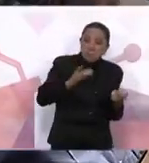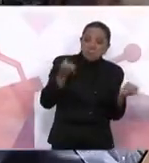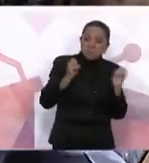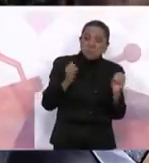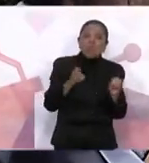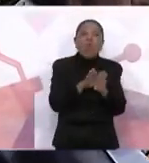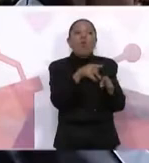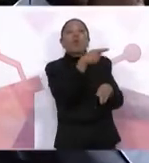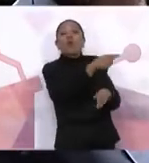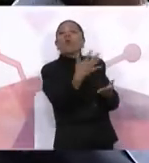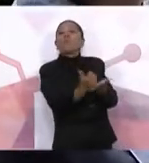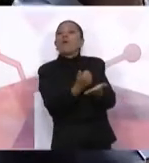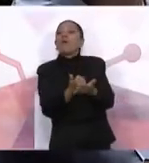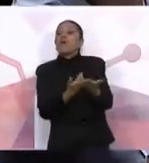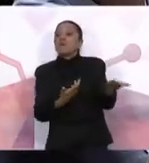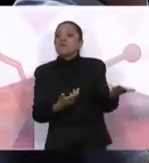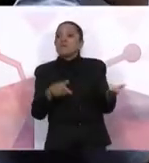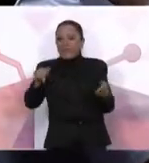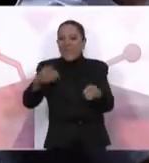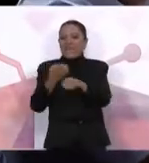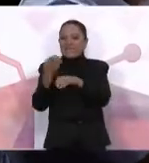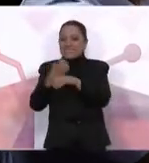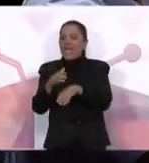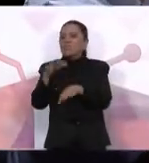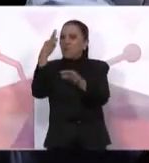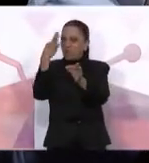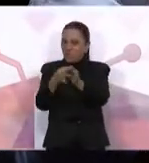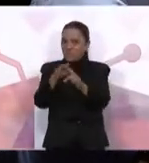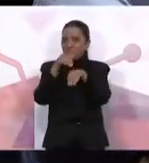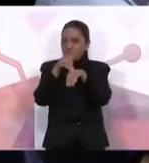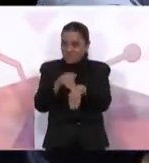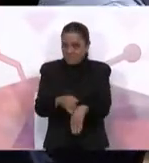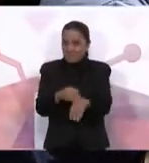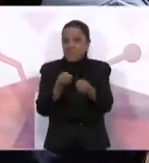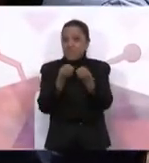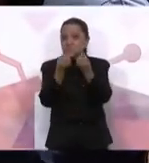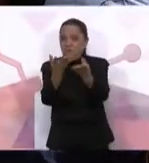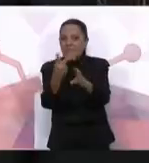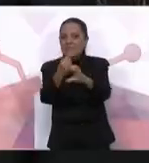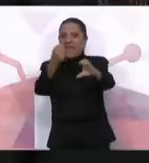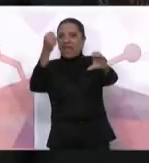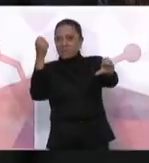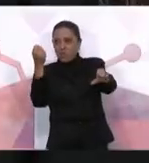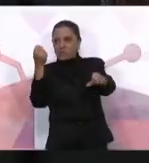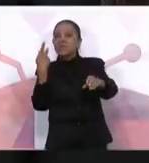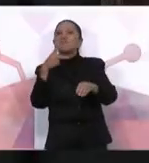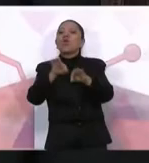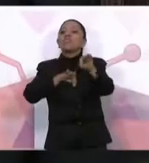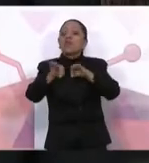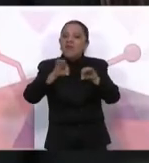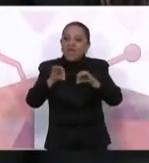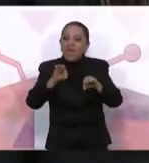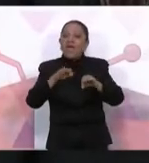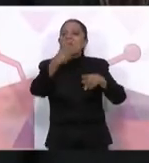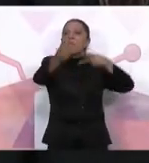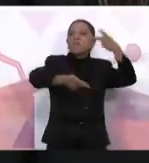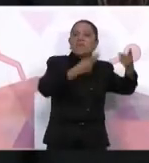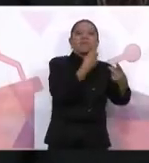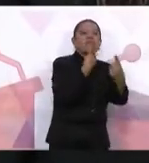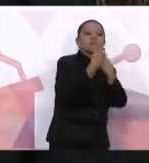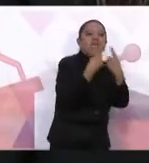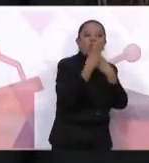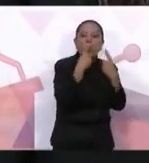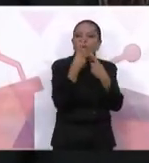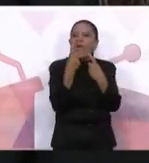pero que el estado cumpla con su misión de dar un transporte es decir trabajar platicar consensar dialogar y llegar a un modelo